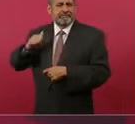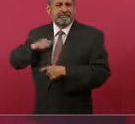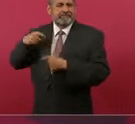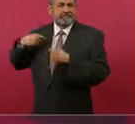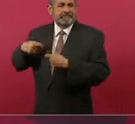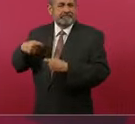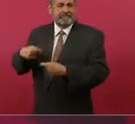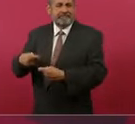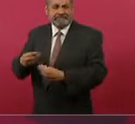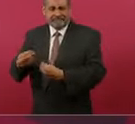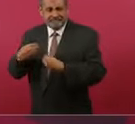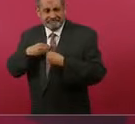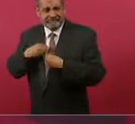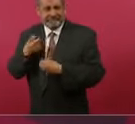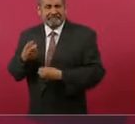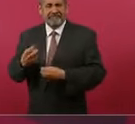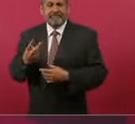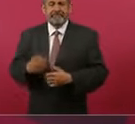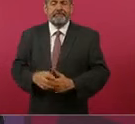profundo.